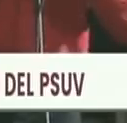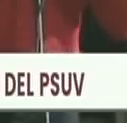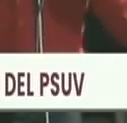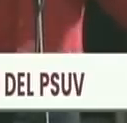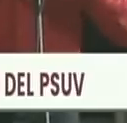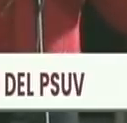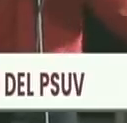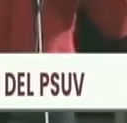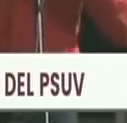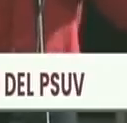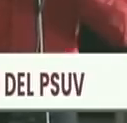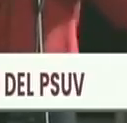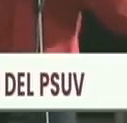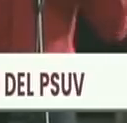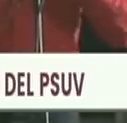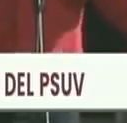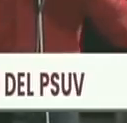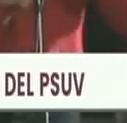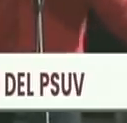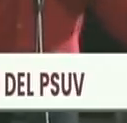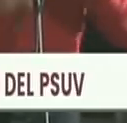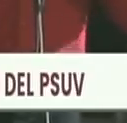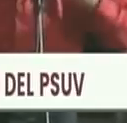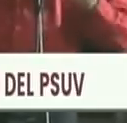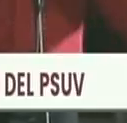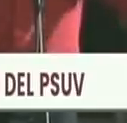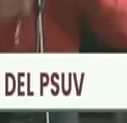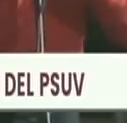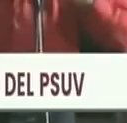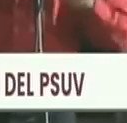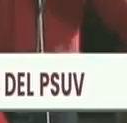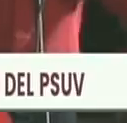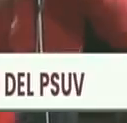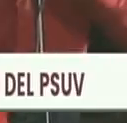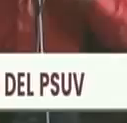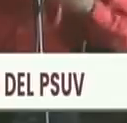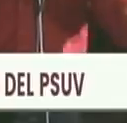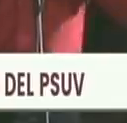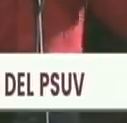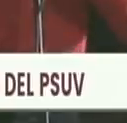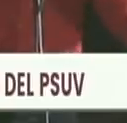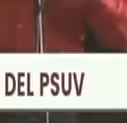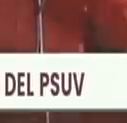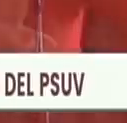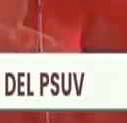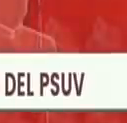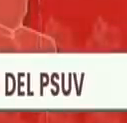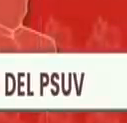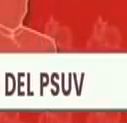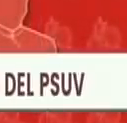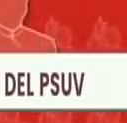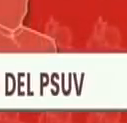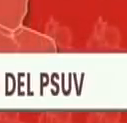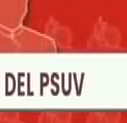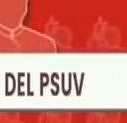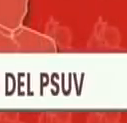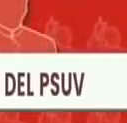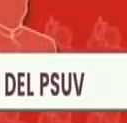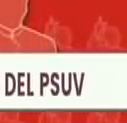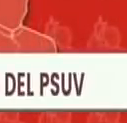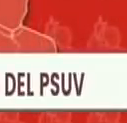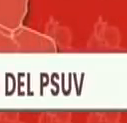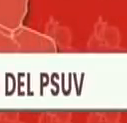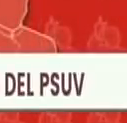yo parrandí en la baicera, banco el medio y matecaña, de Caicara, Matillura,